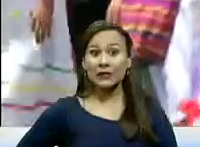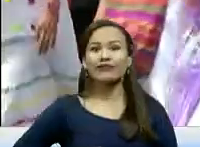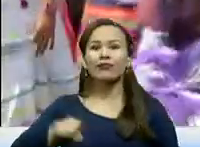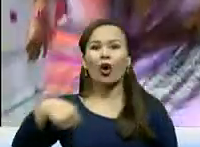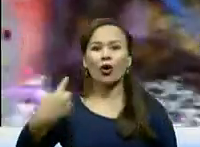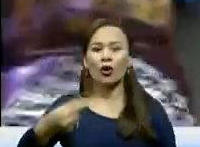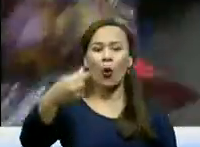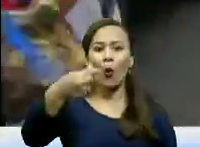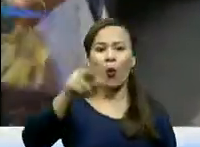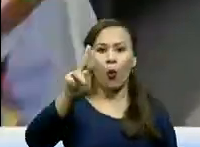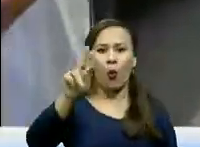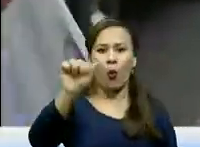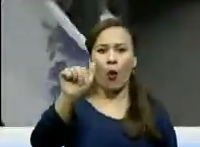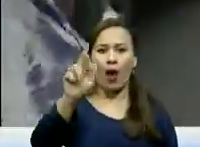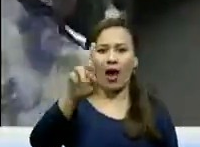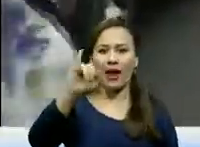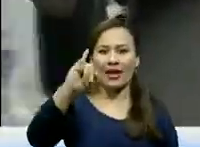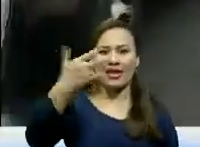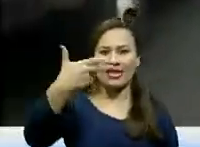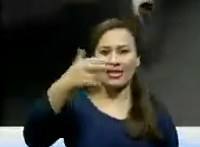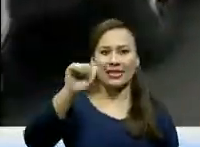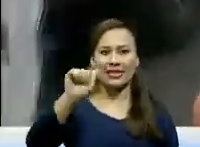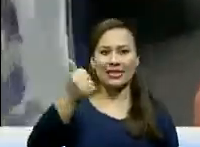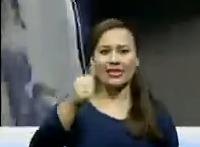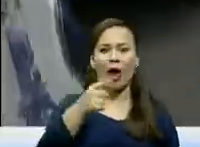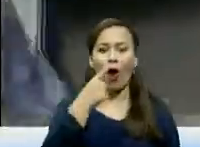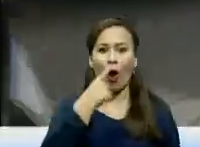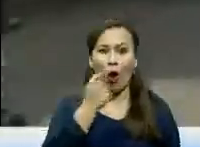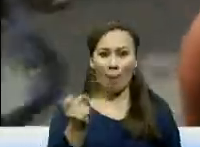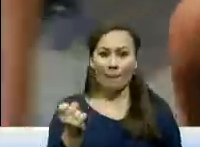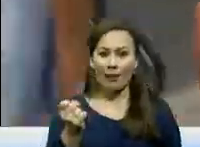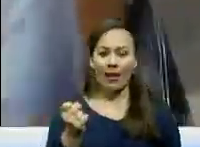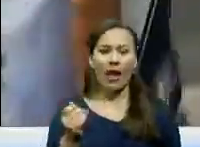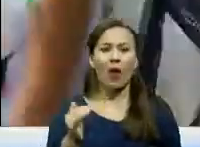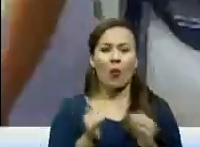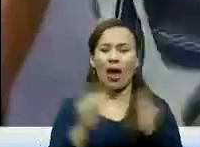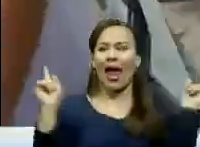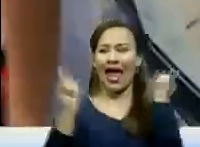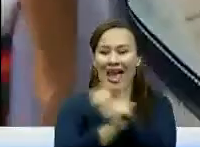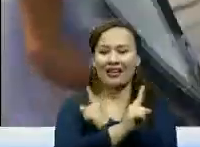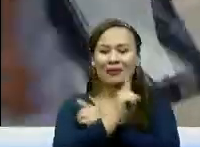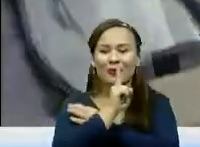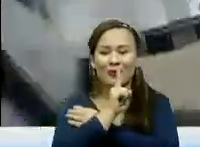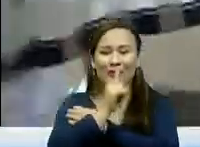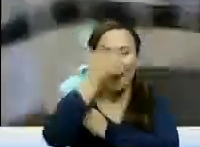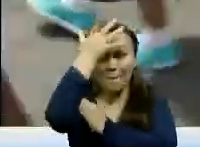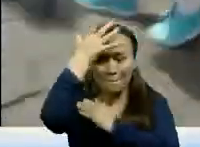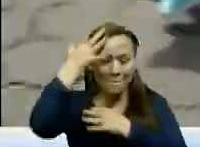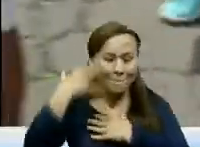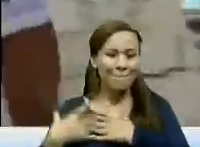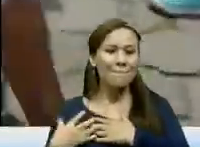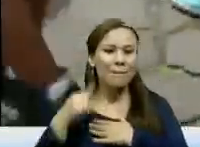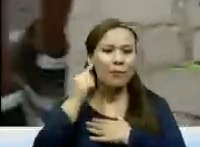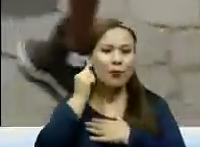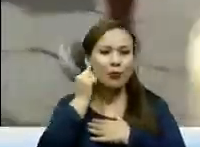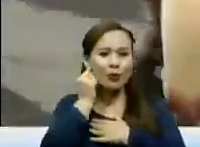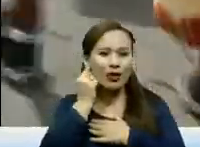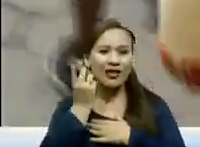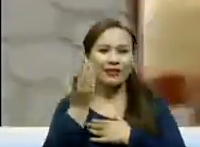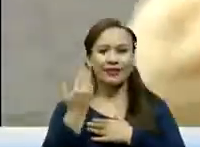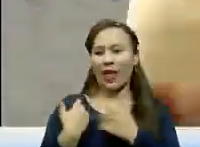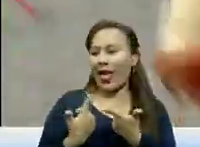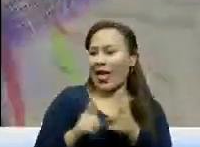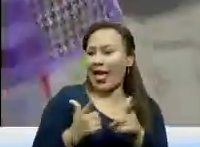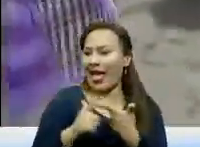guarichas son hombres disfrazados de mujeres, ¿sí? Pero de esta mujer un poquito